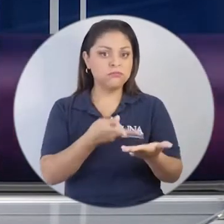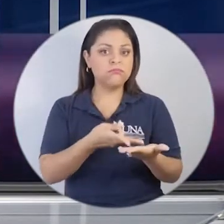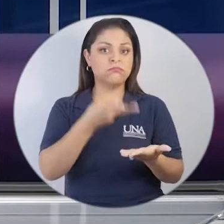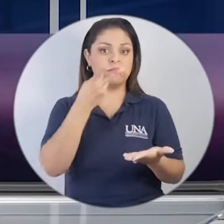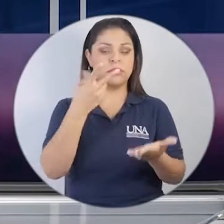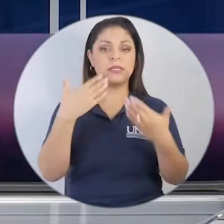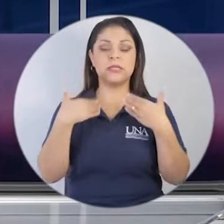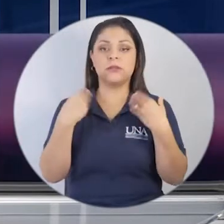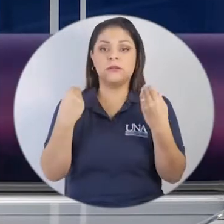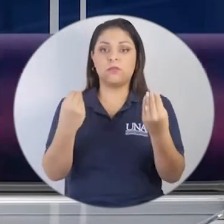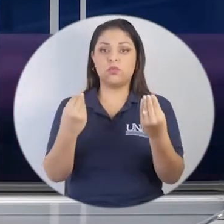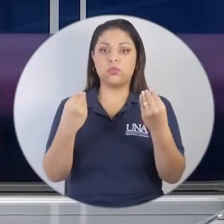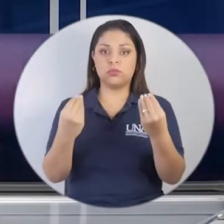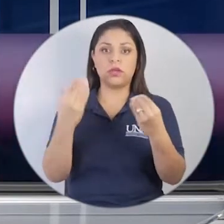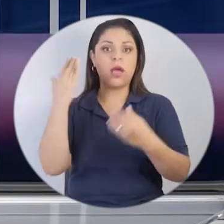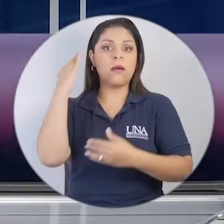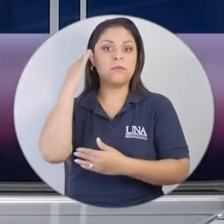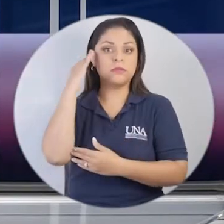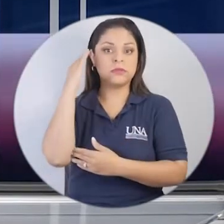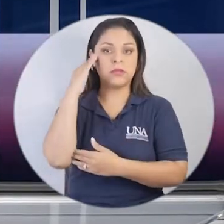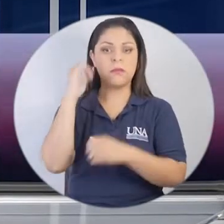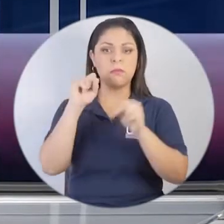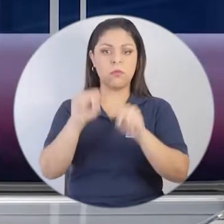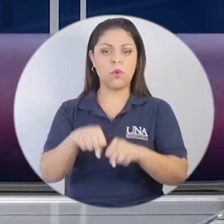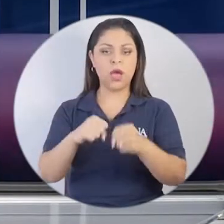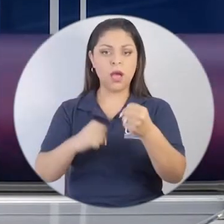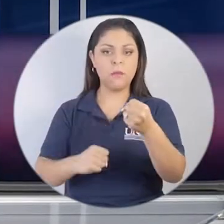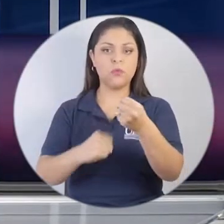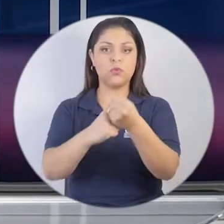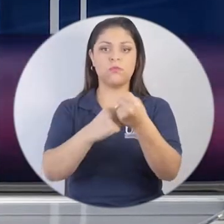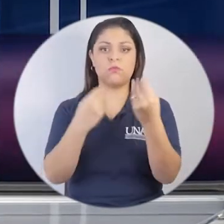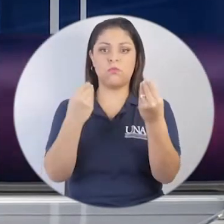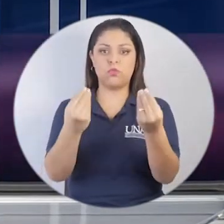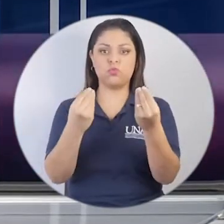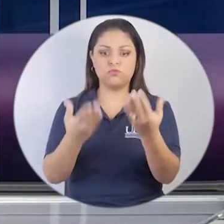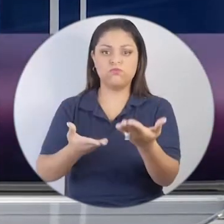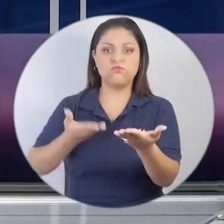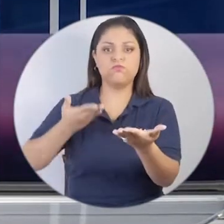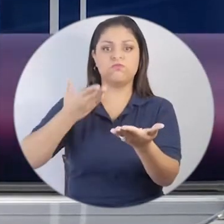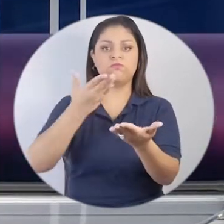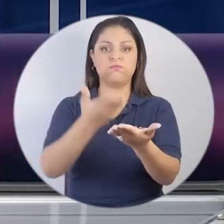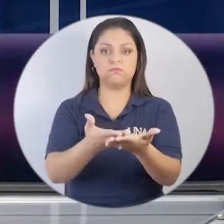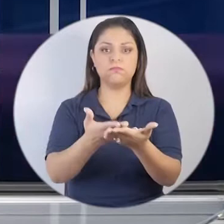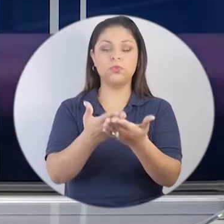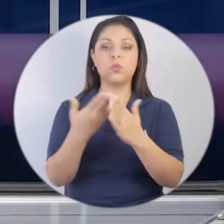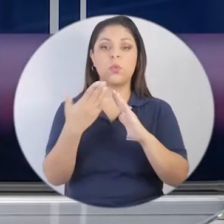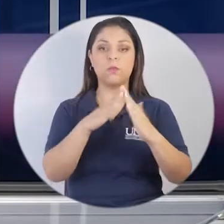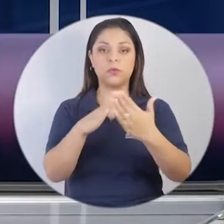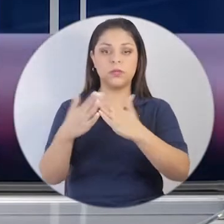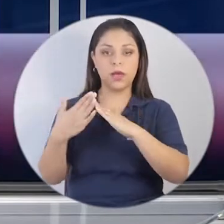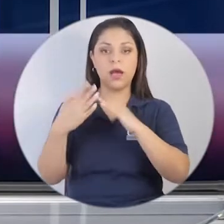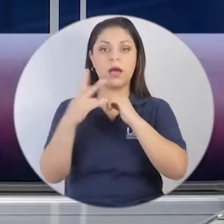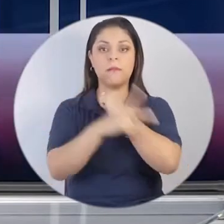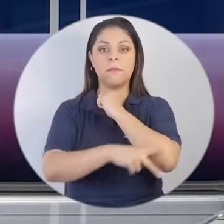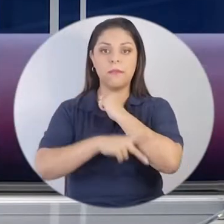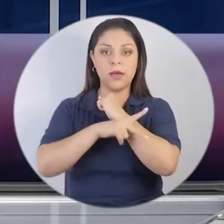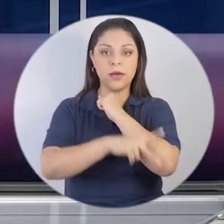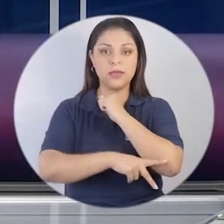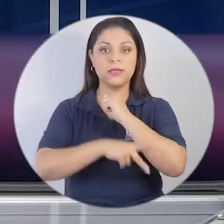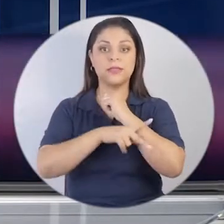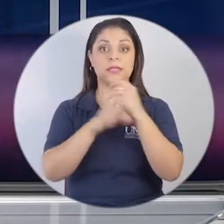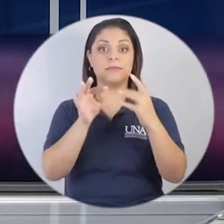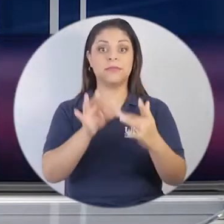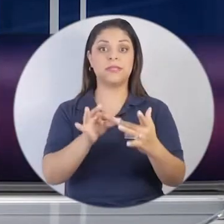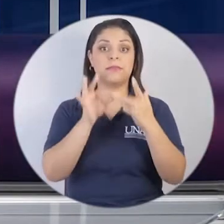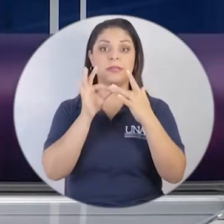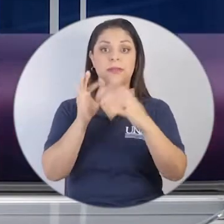tienen una gran capacidad y que pueden aportar muchísimo al desarrollo de sus comunidades, de su país y